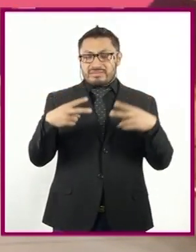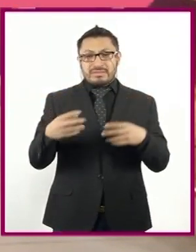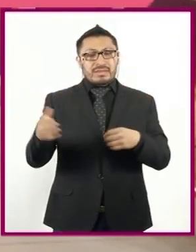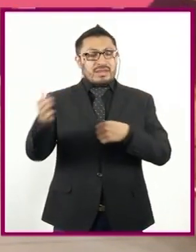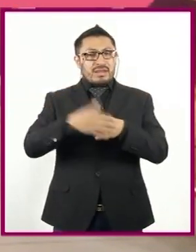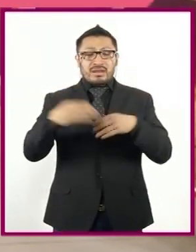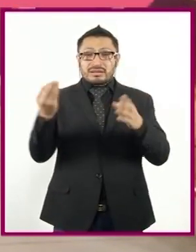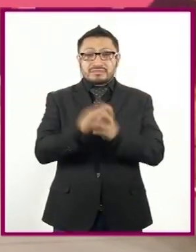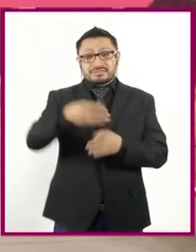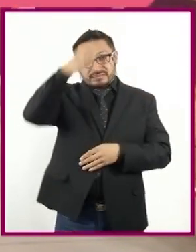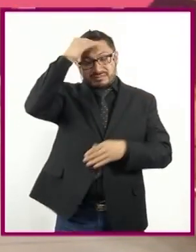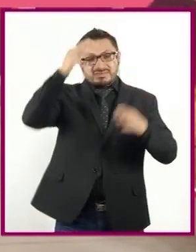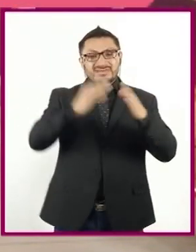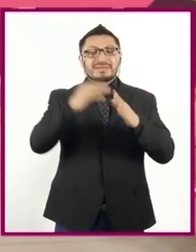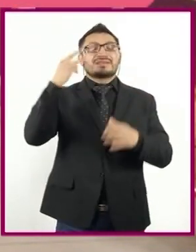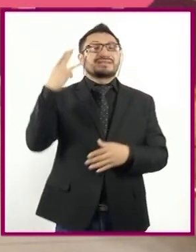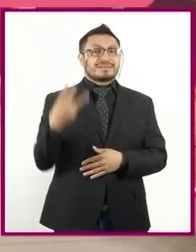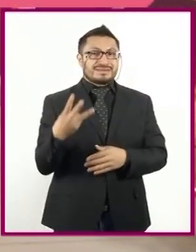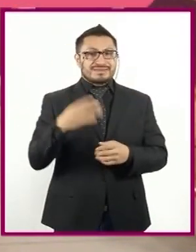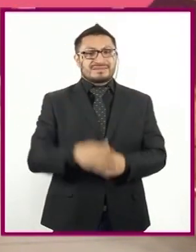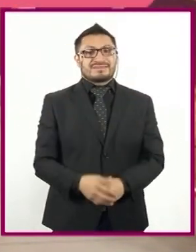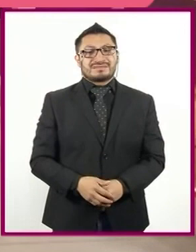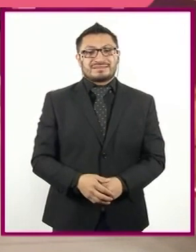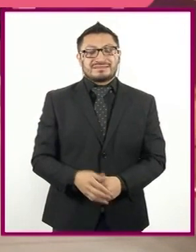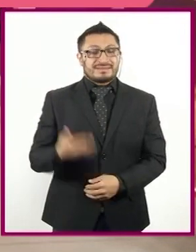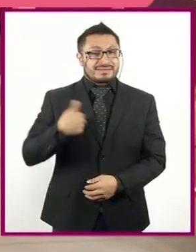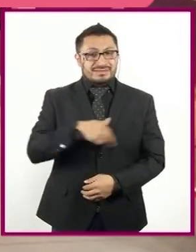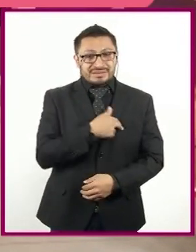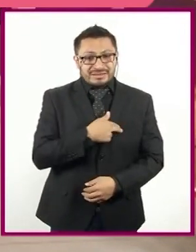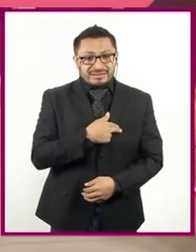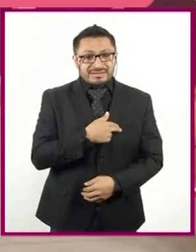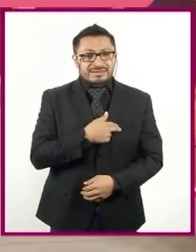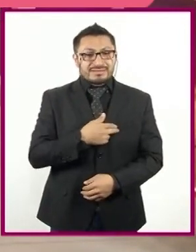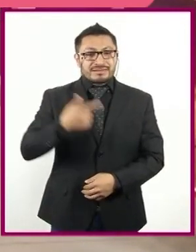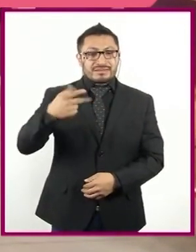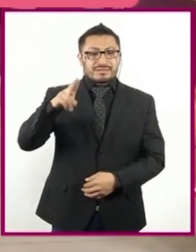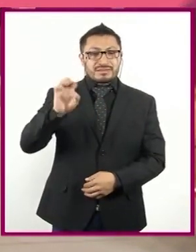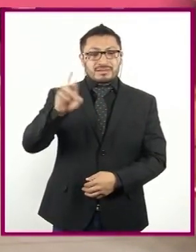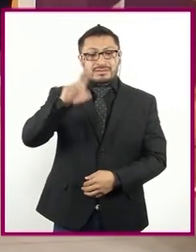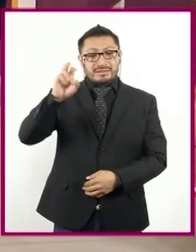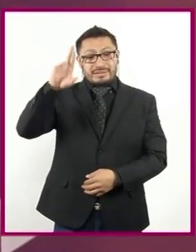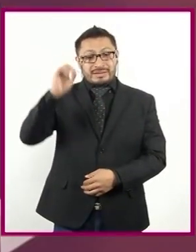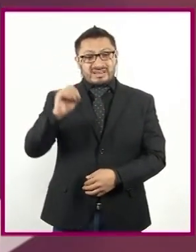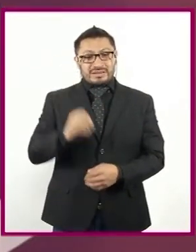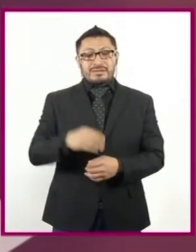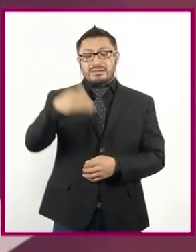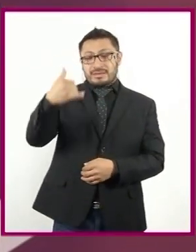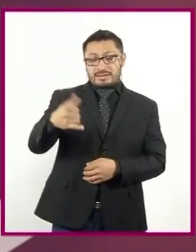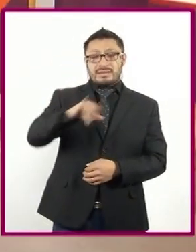próxima sesión de Aprende en Casa 3. Nosotros somos Guerrero Calvillo